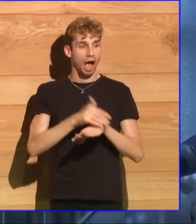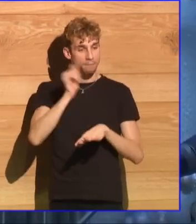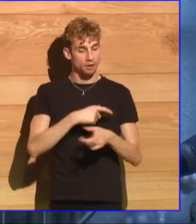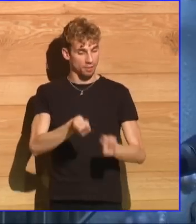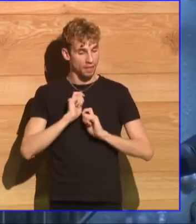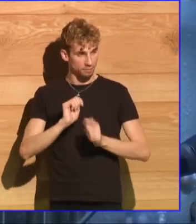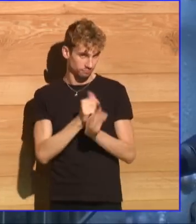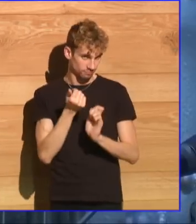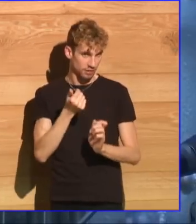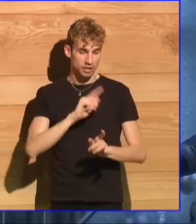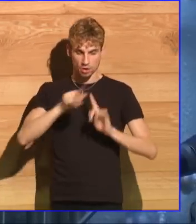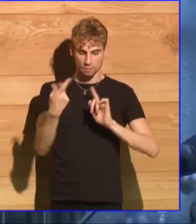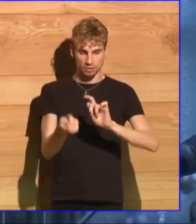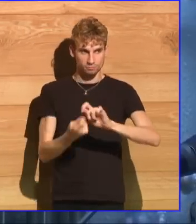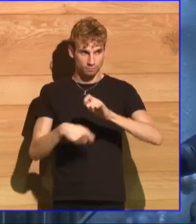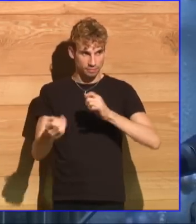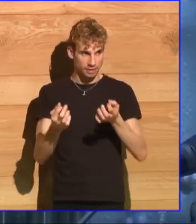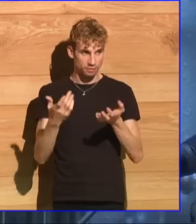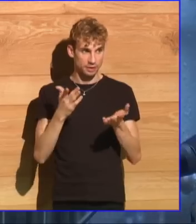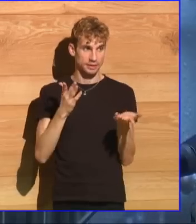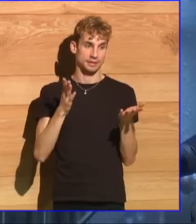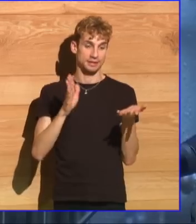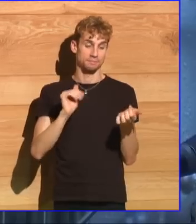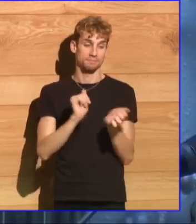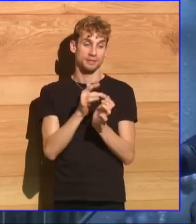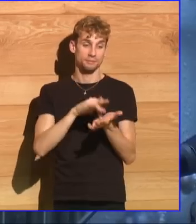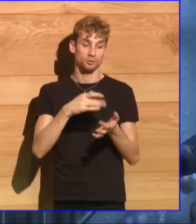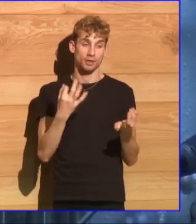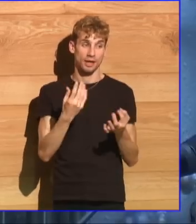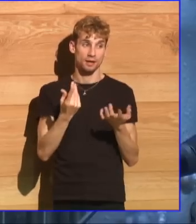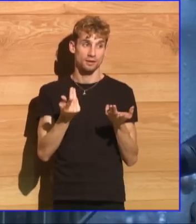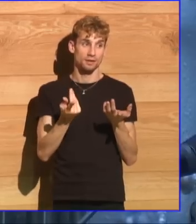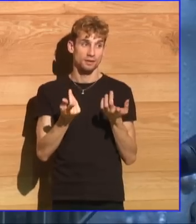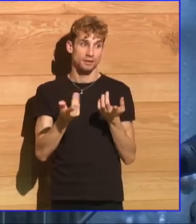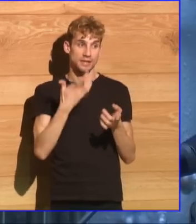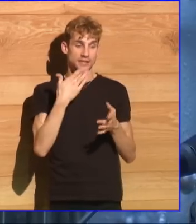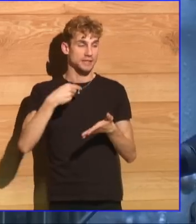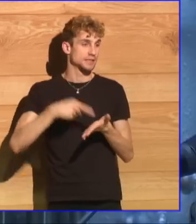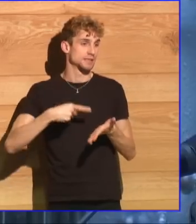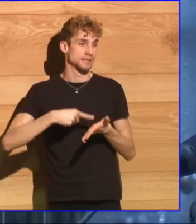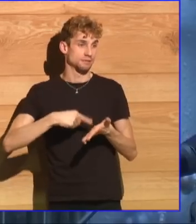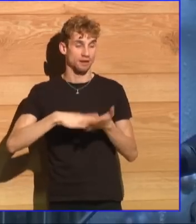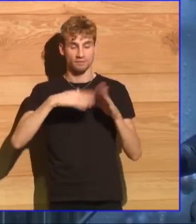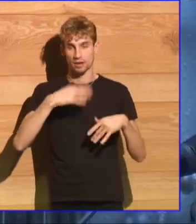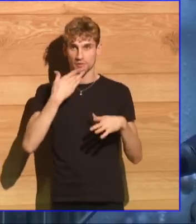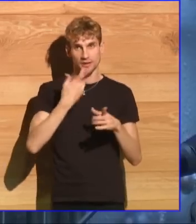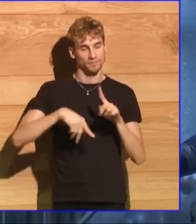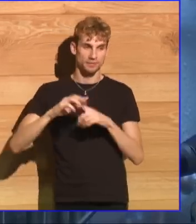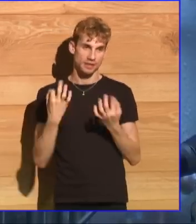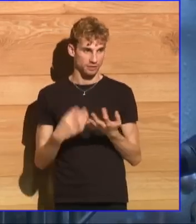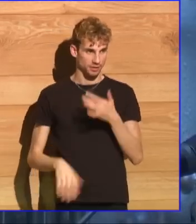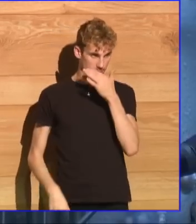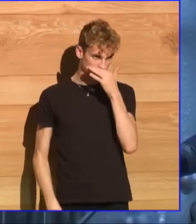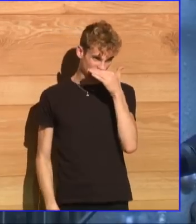que sucedía con con los préstamos, que cuando te la empezaban a reclamar, pues te sentías la obligación moral de